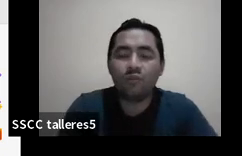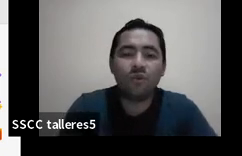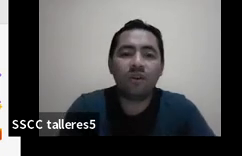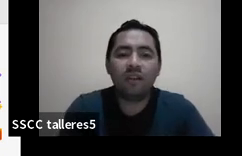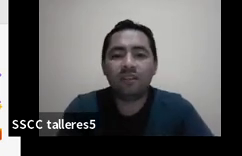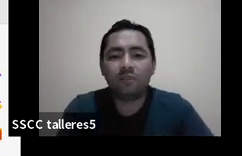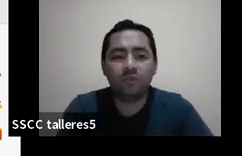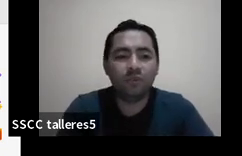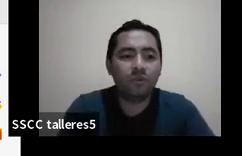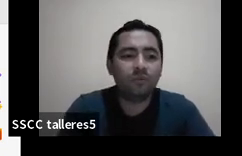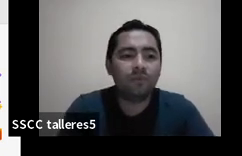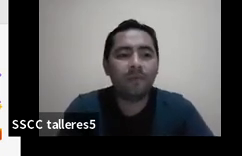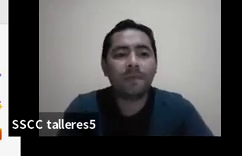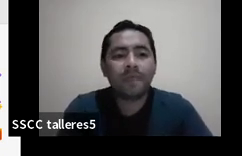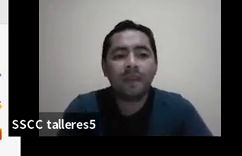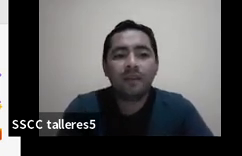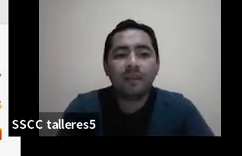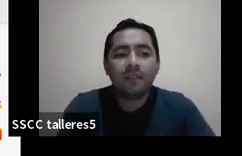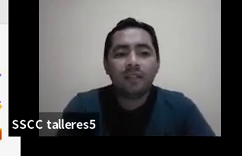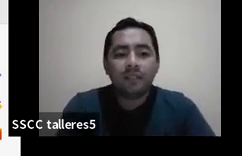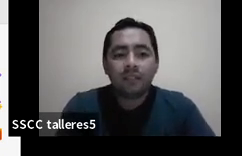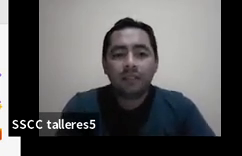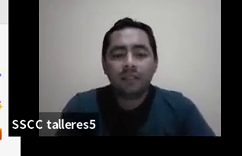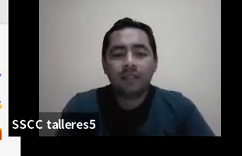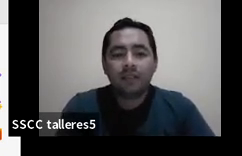te lo resumo en 3 puntos, ¿ya?